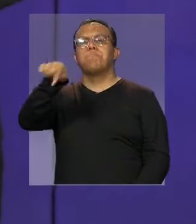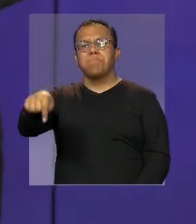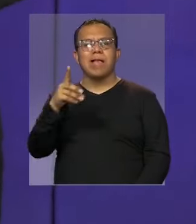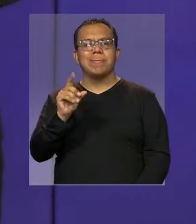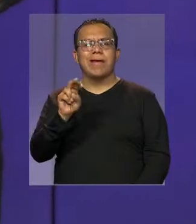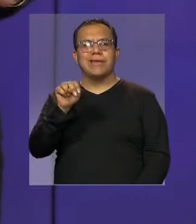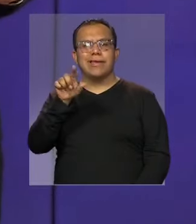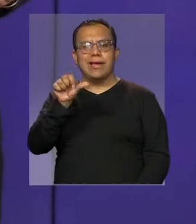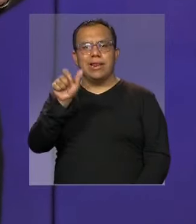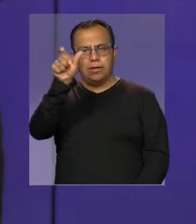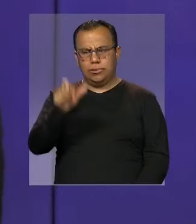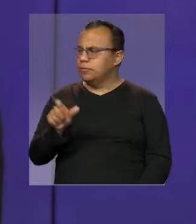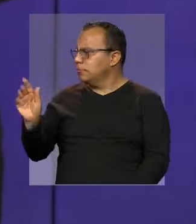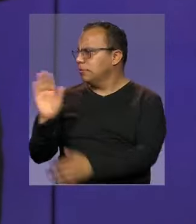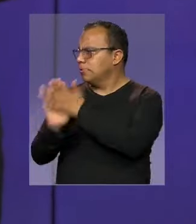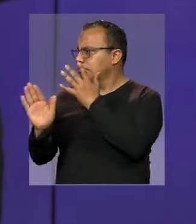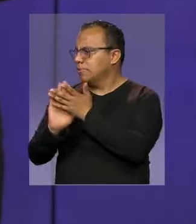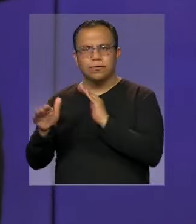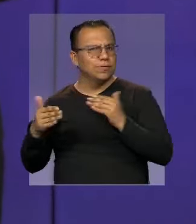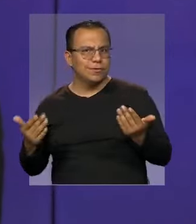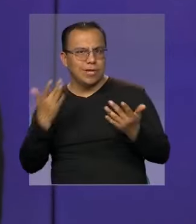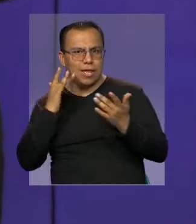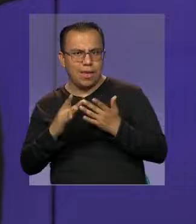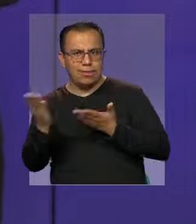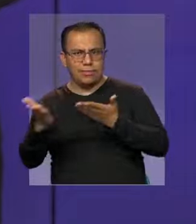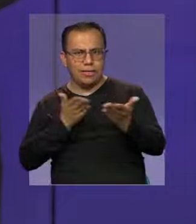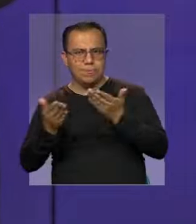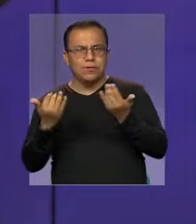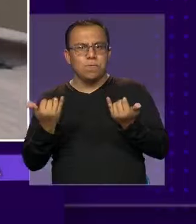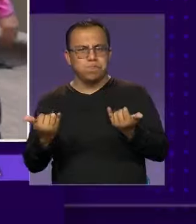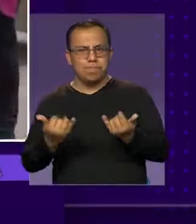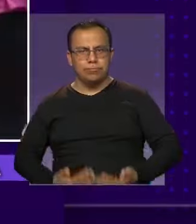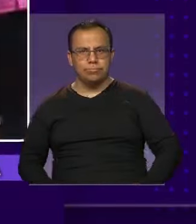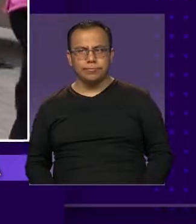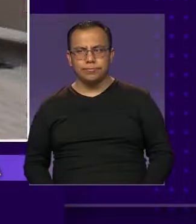Daniela Espitia. Cuéntenos, ¿qué servicios se le brindarán a las mujeres allí?